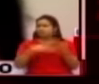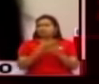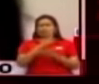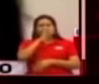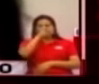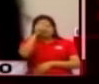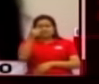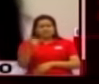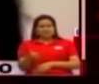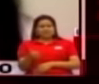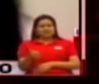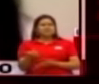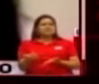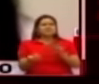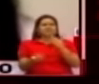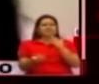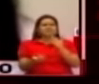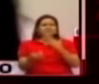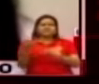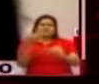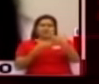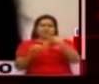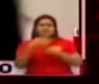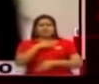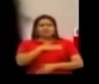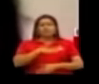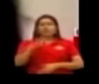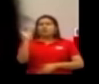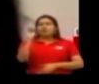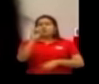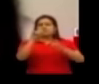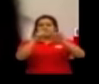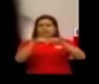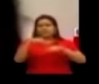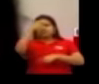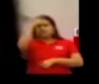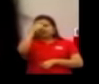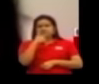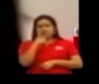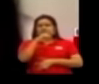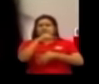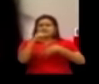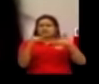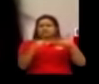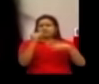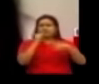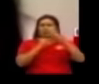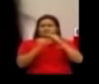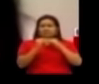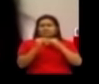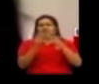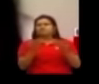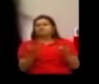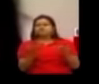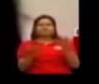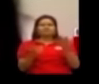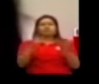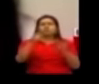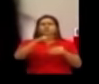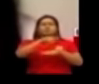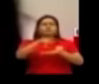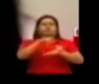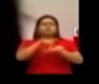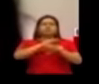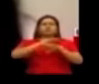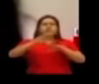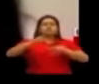relación esto o, en definitiva, el metabolismo funciona mejor con las 5 comidas? En este sentido, como especialista, Ana, ¿qué le puedes